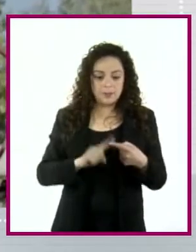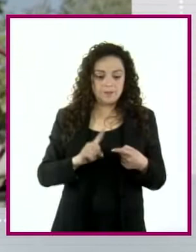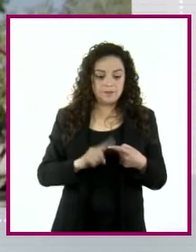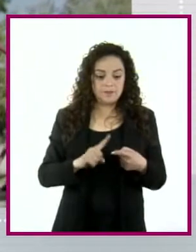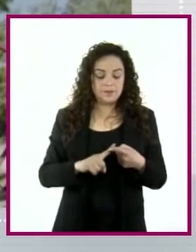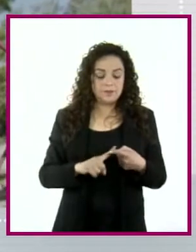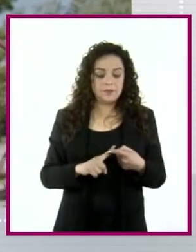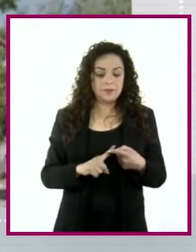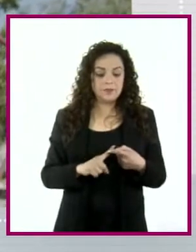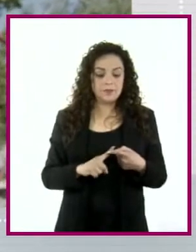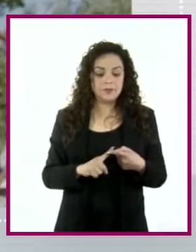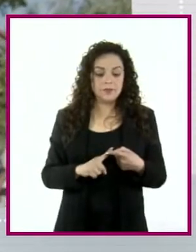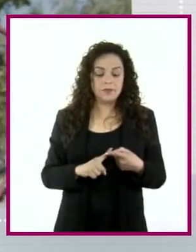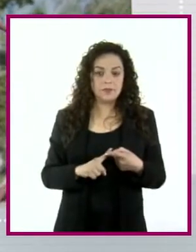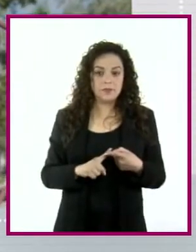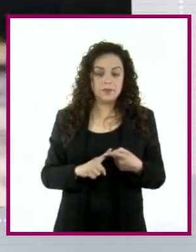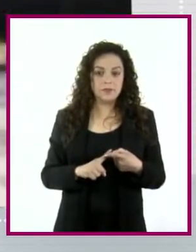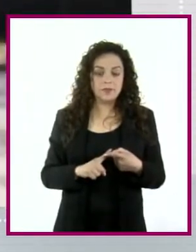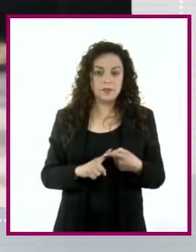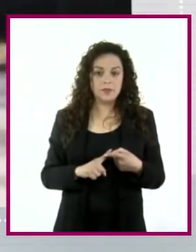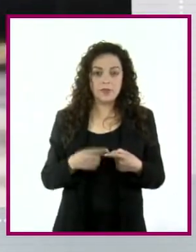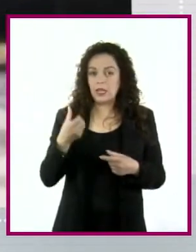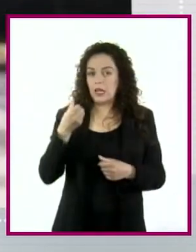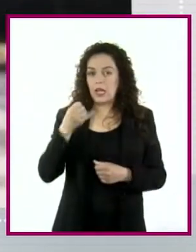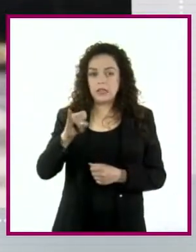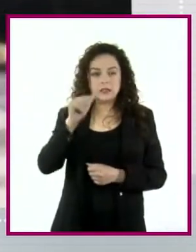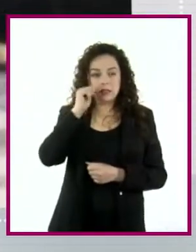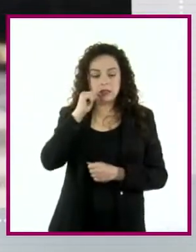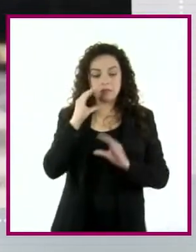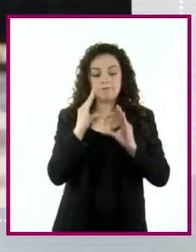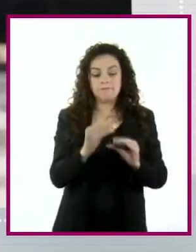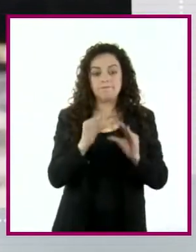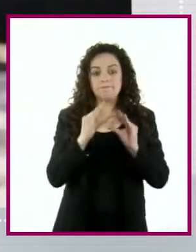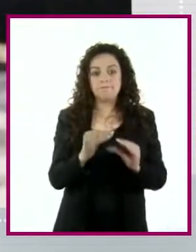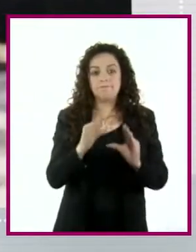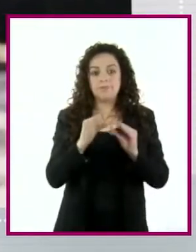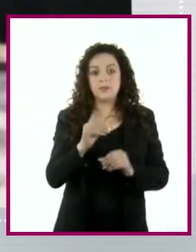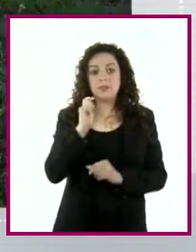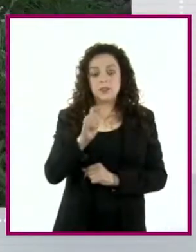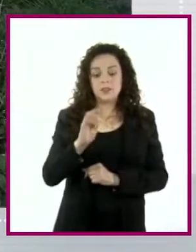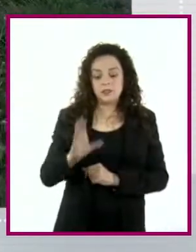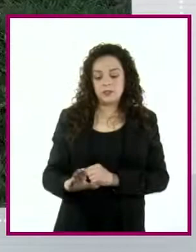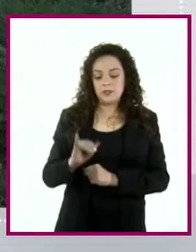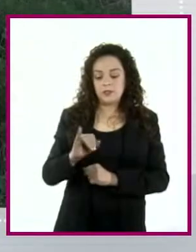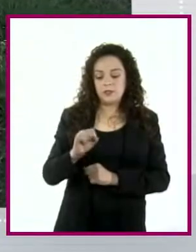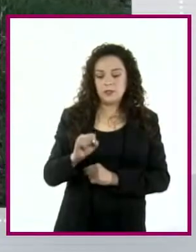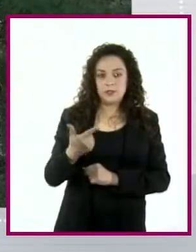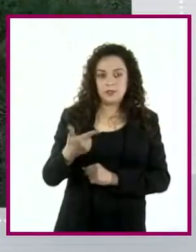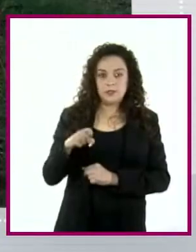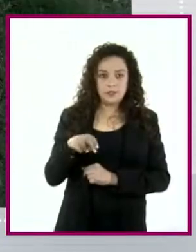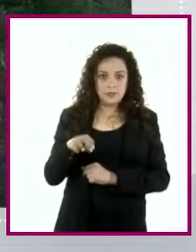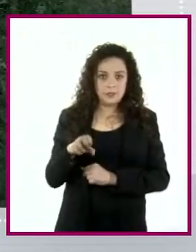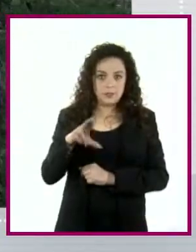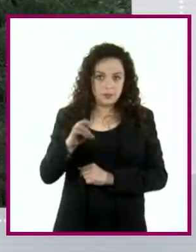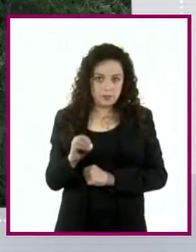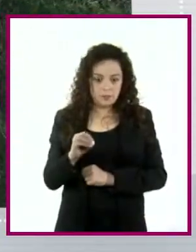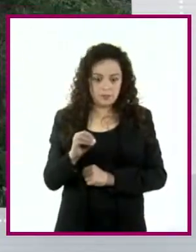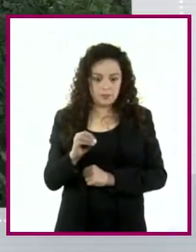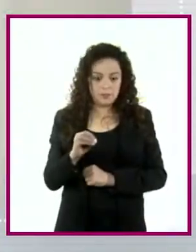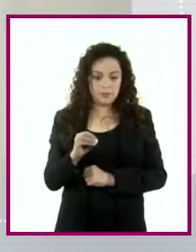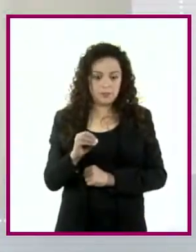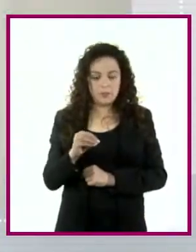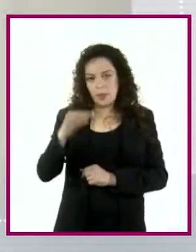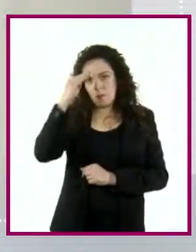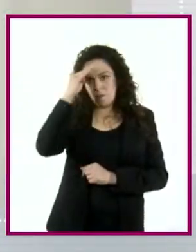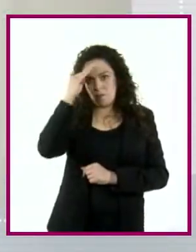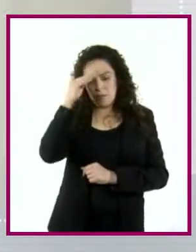a las personas, casi siempre las educamos como personas cisgénero, como si pensáramos que realmente